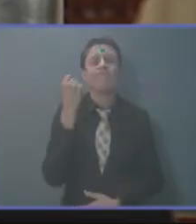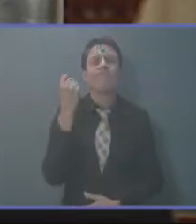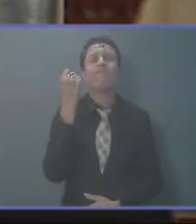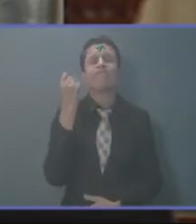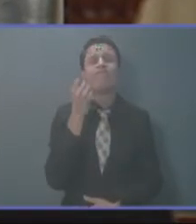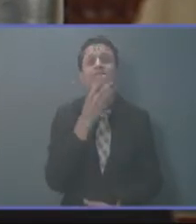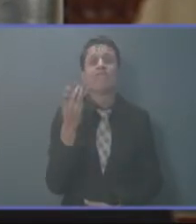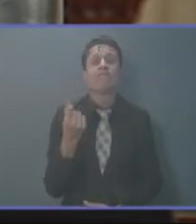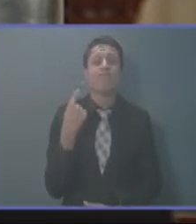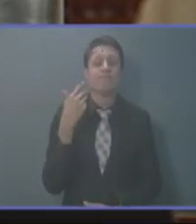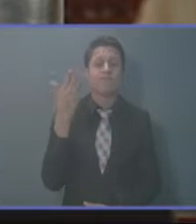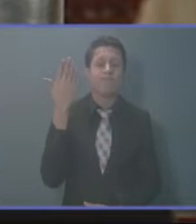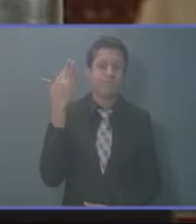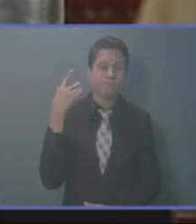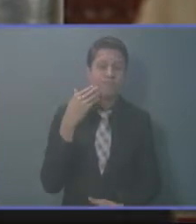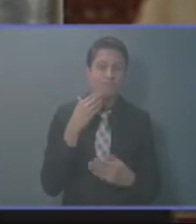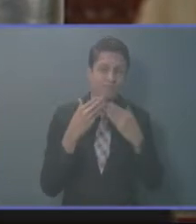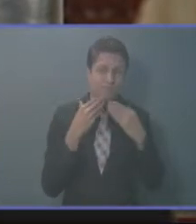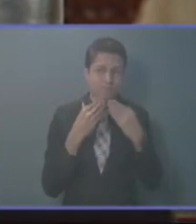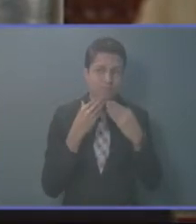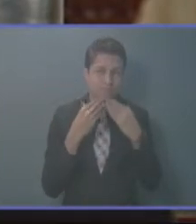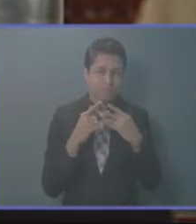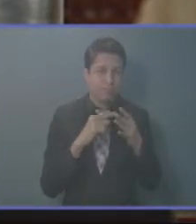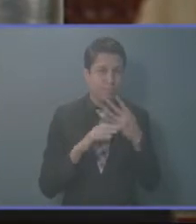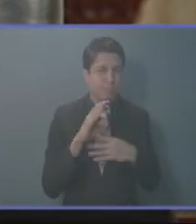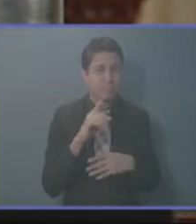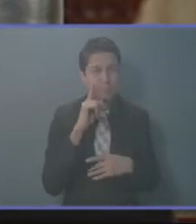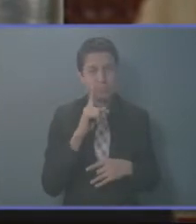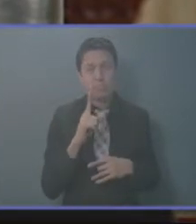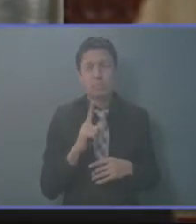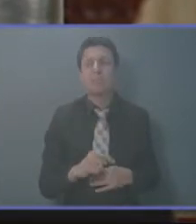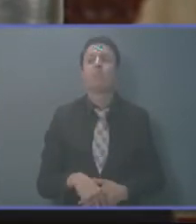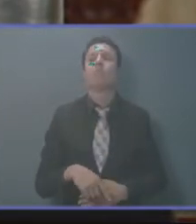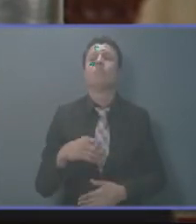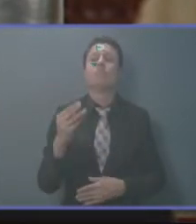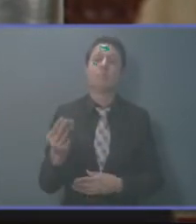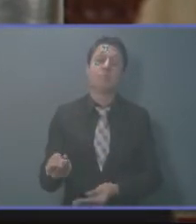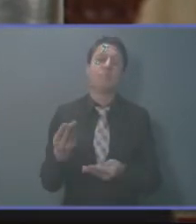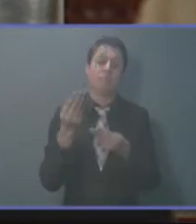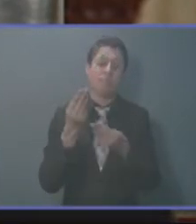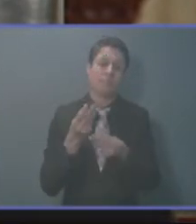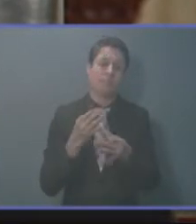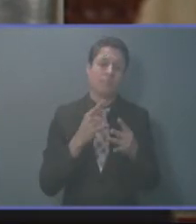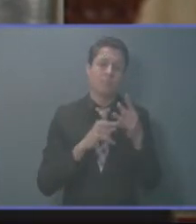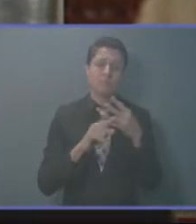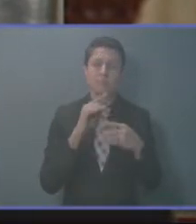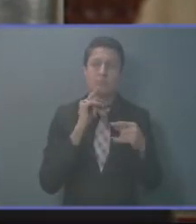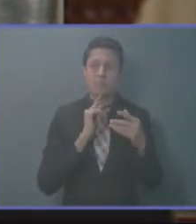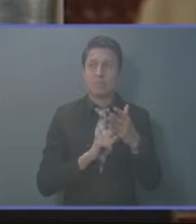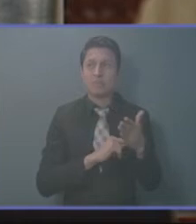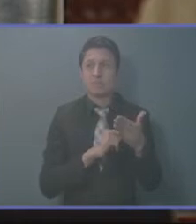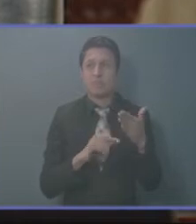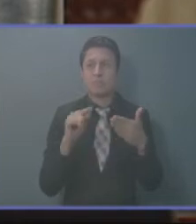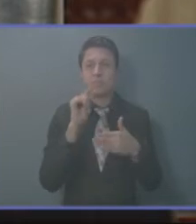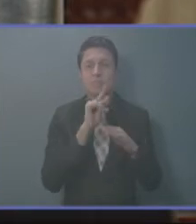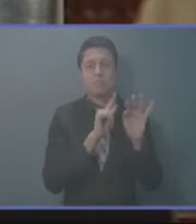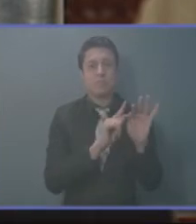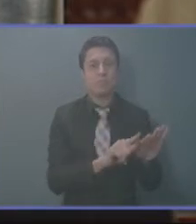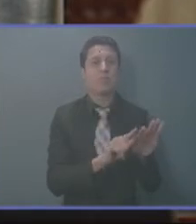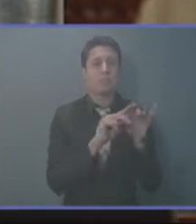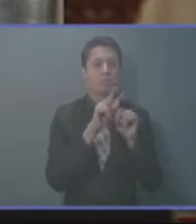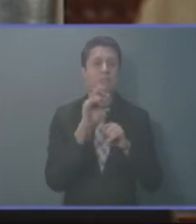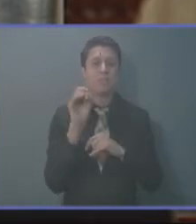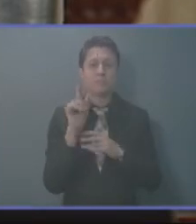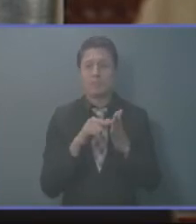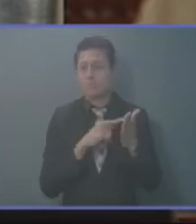lo expuesto, hago uso de la facultad que la Constitución de la República me concede, vetando el decreto legislativo número 620 por